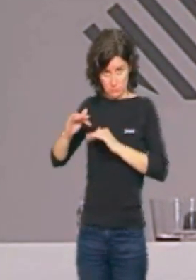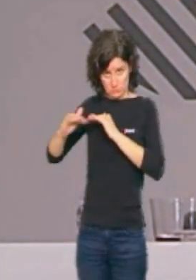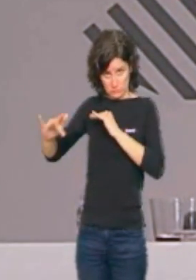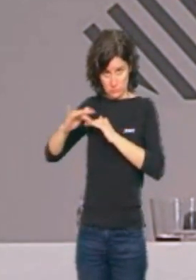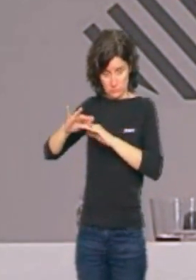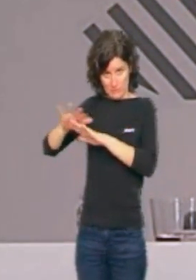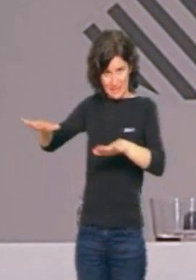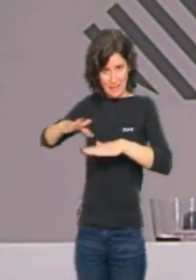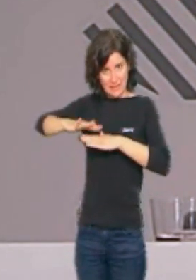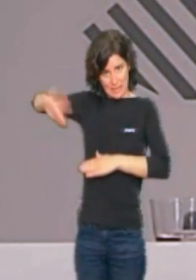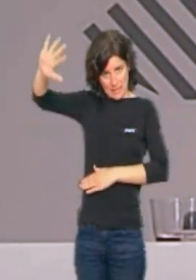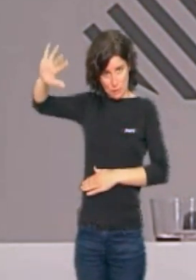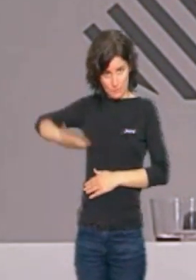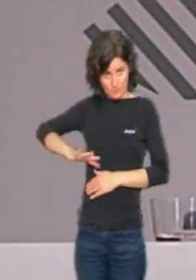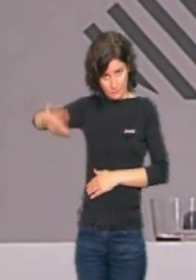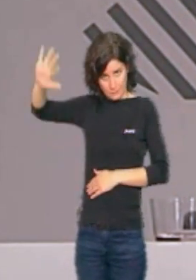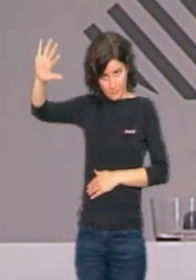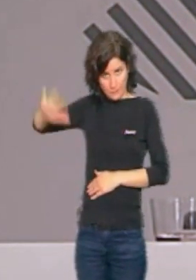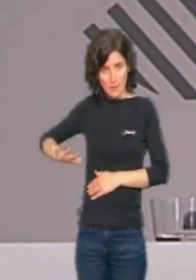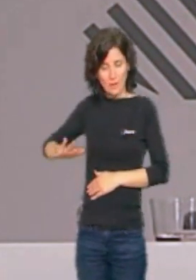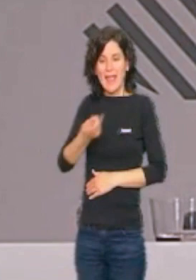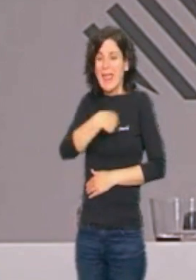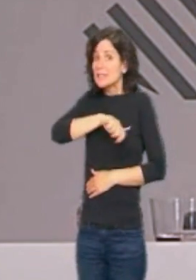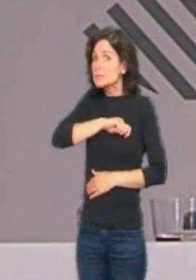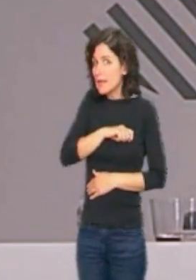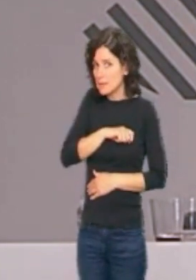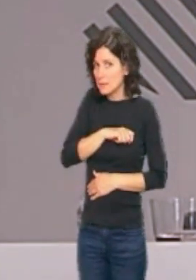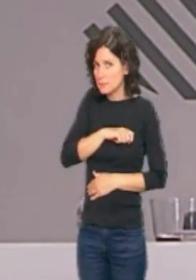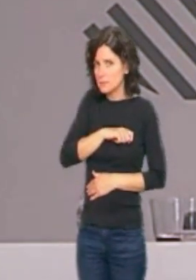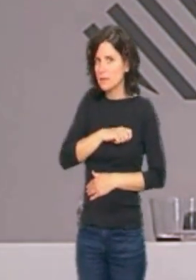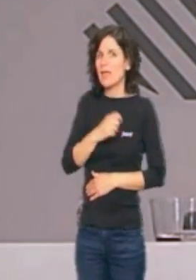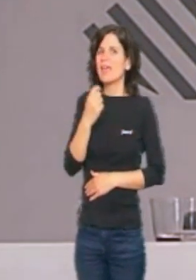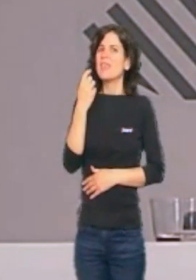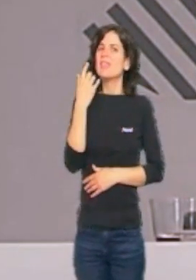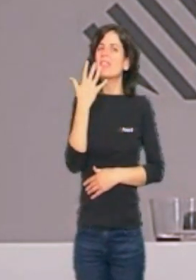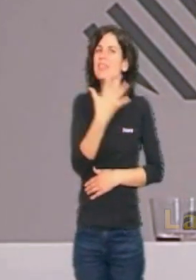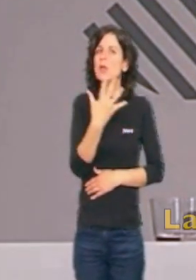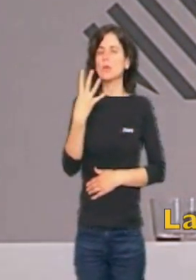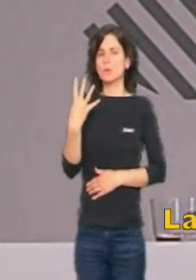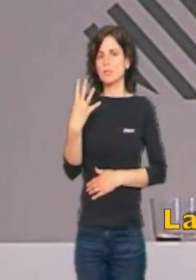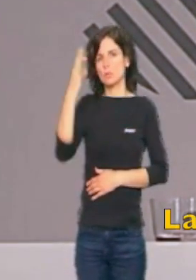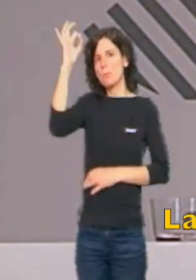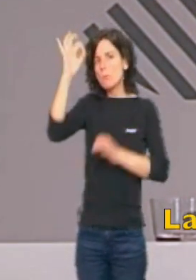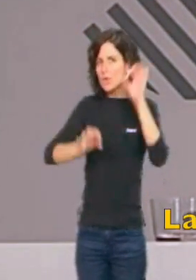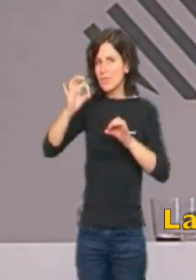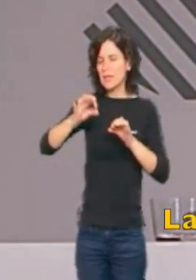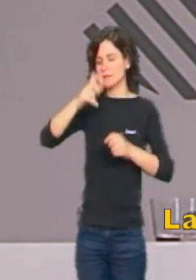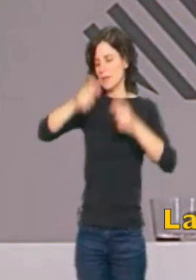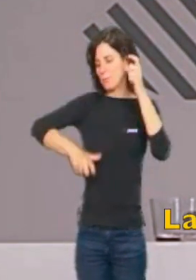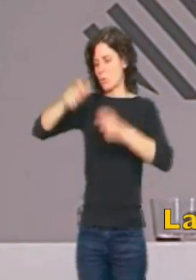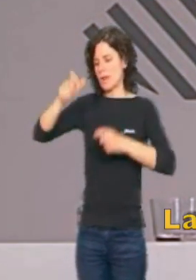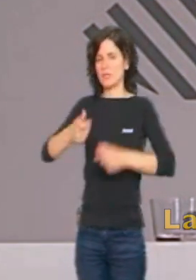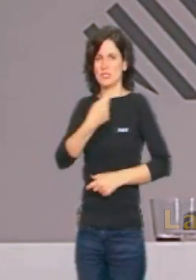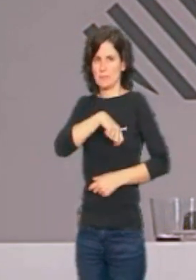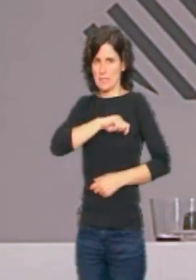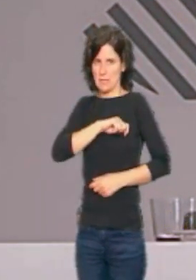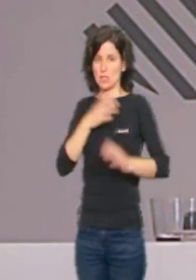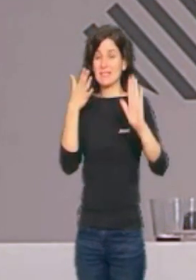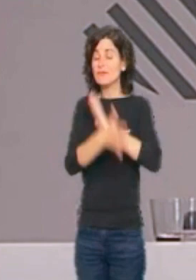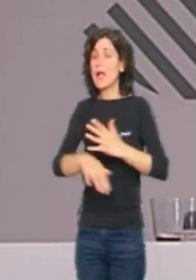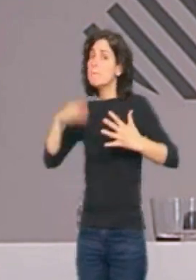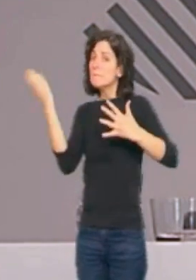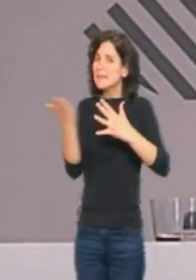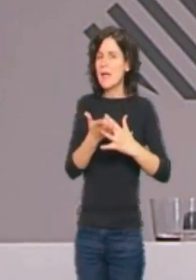españa' concentra el 50% de población española la mitad de la población española